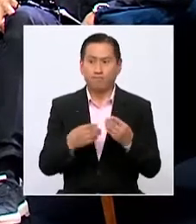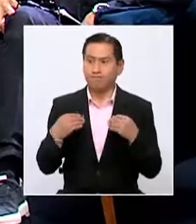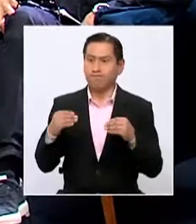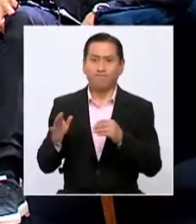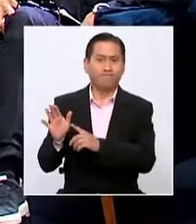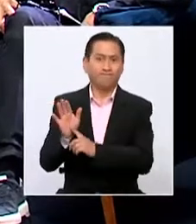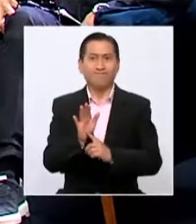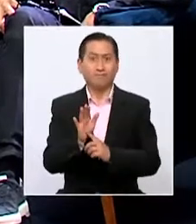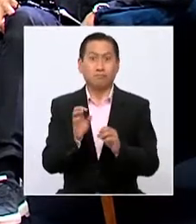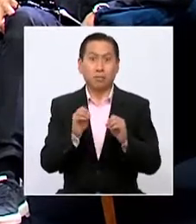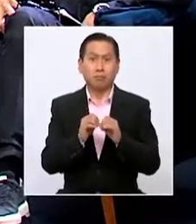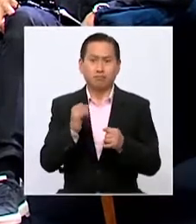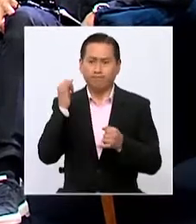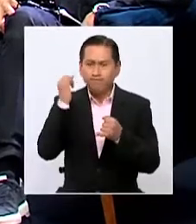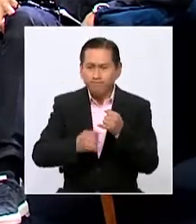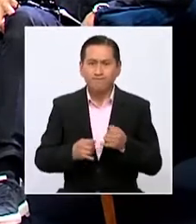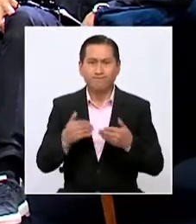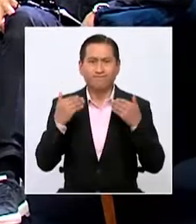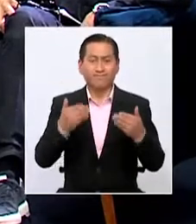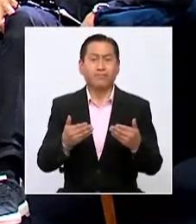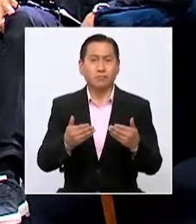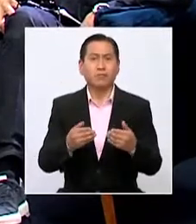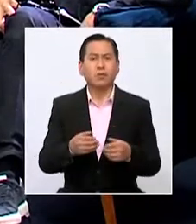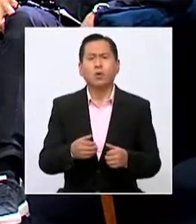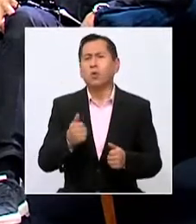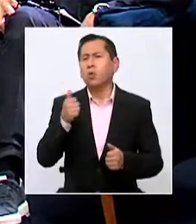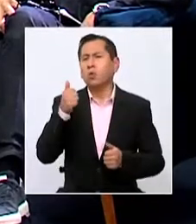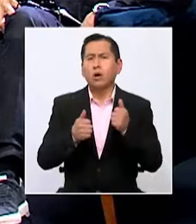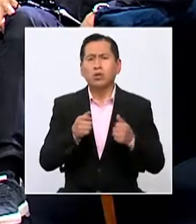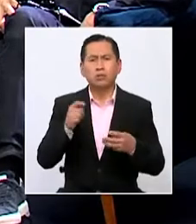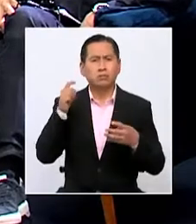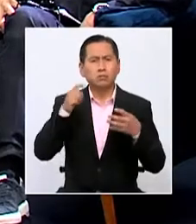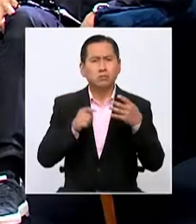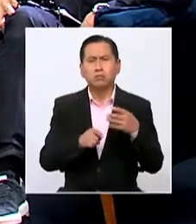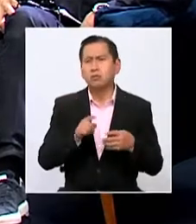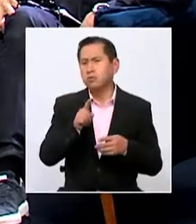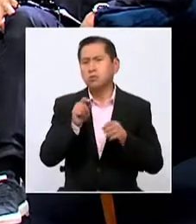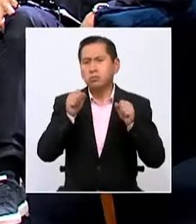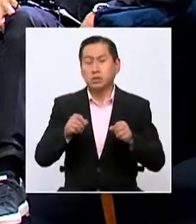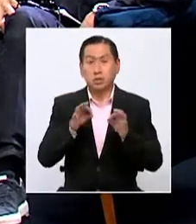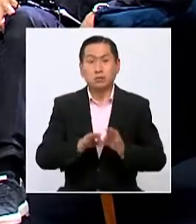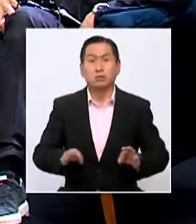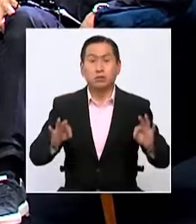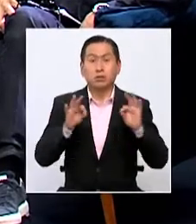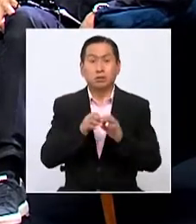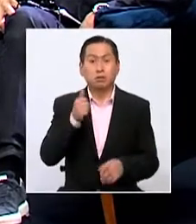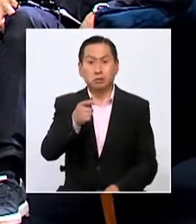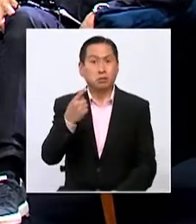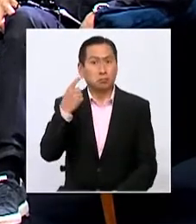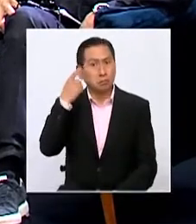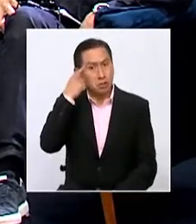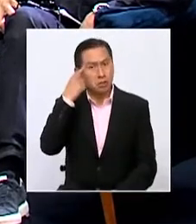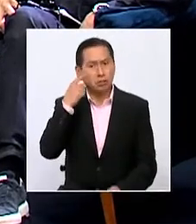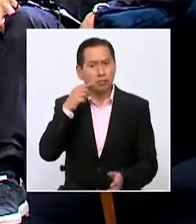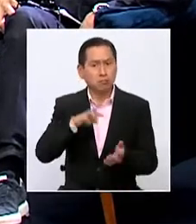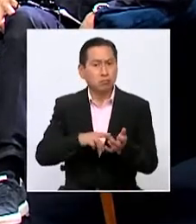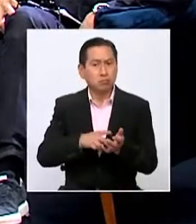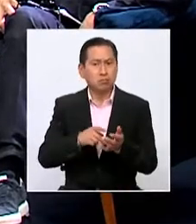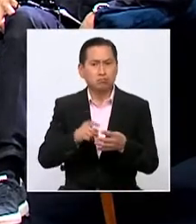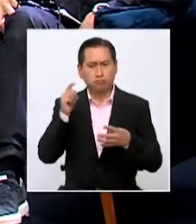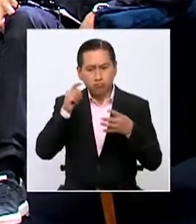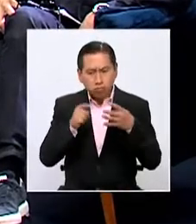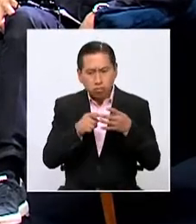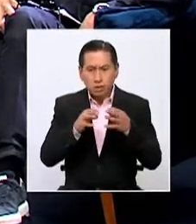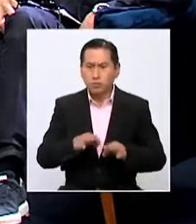y evidentemente finalizarla. ¿Cuáles son aquellos elementos que tú podrías resaltar que te parecen además determinantes para lograr el